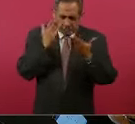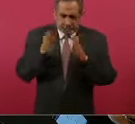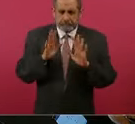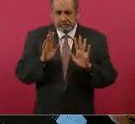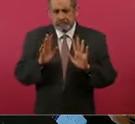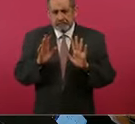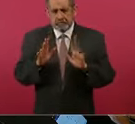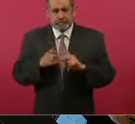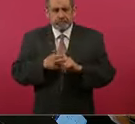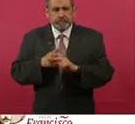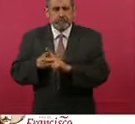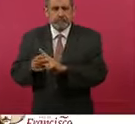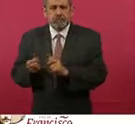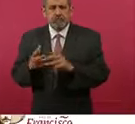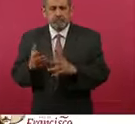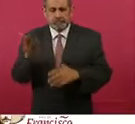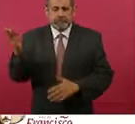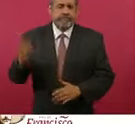las estadísticas